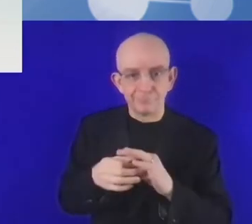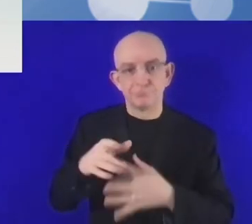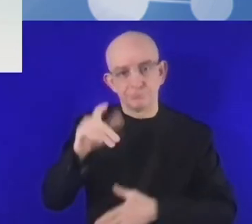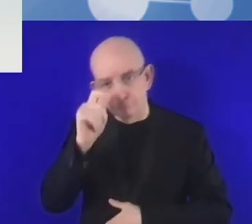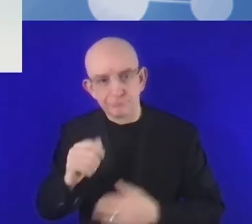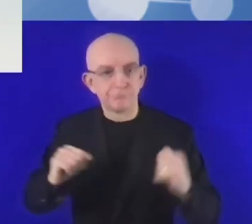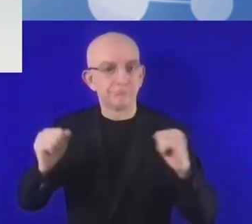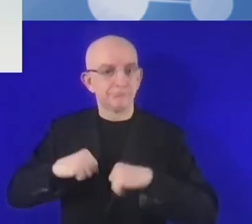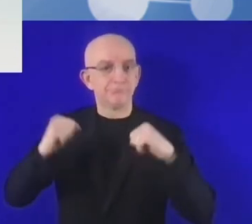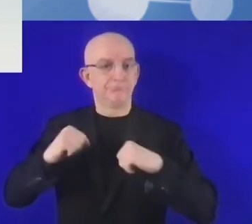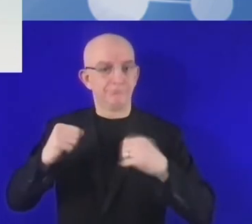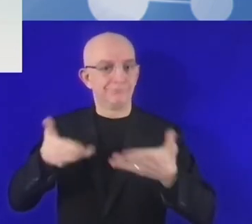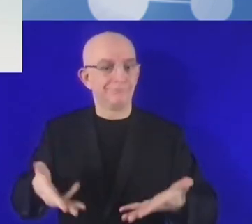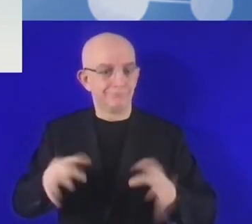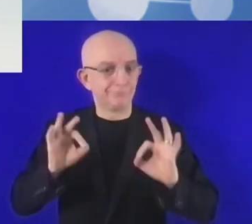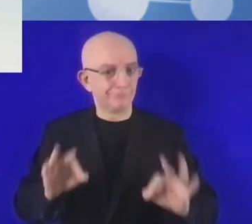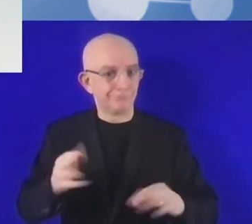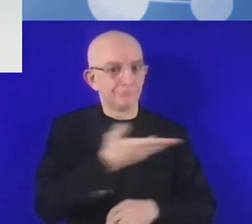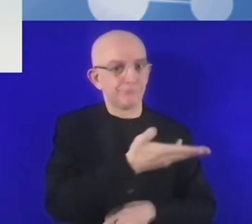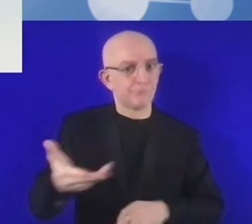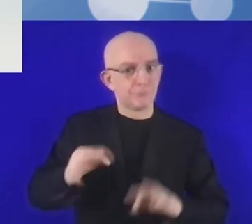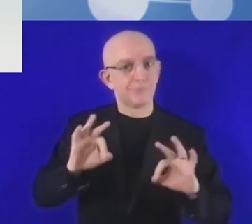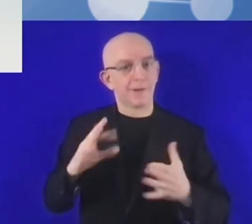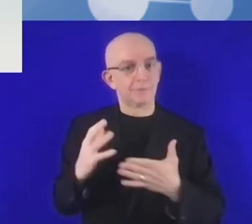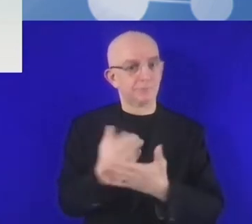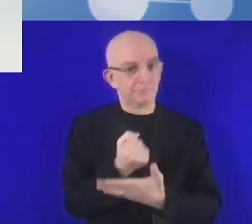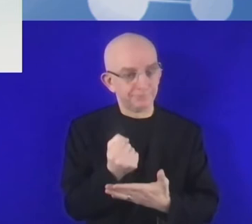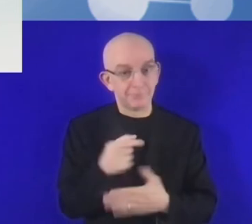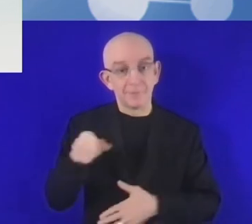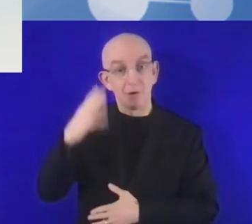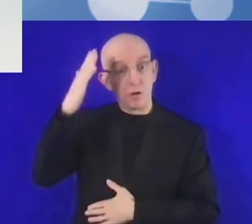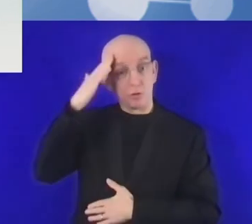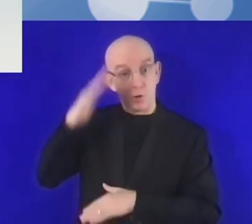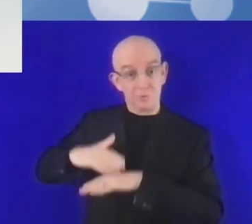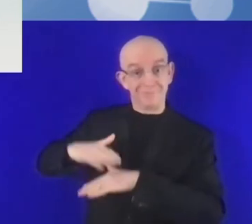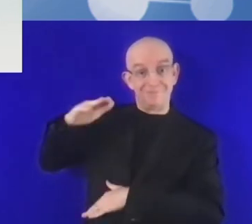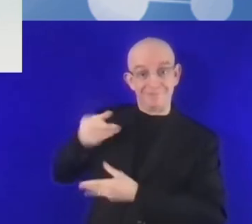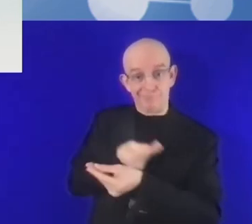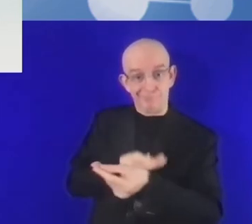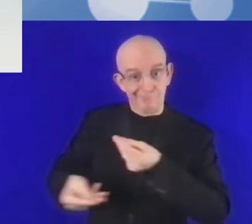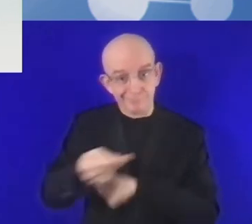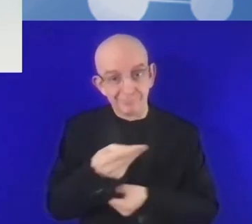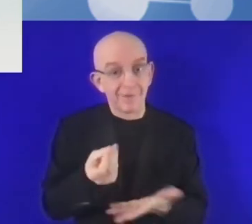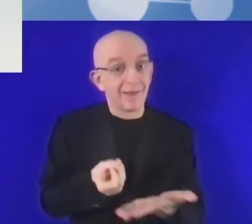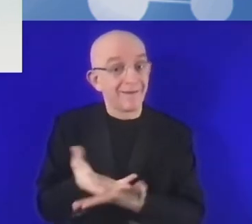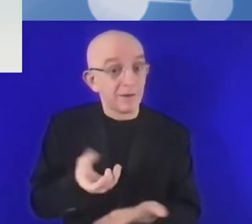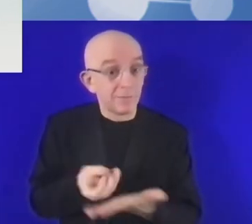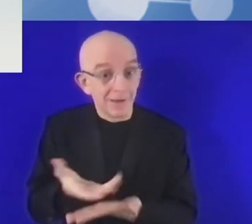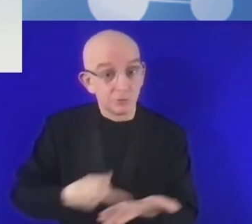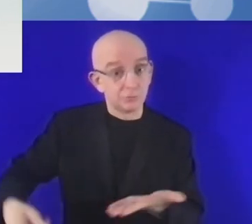causando que todos podamos aprovechar de los frutos de sus trabajos,